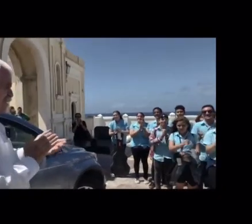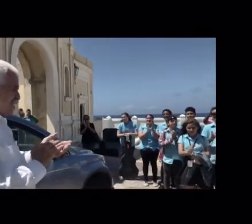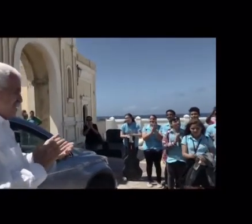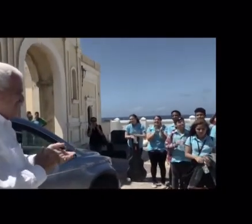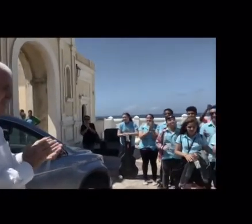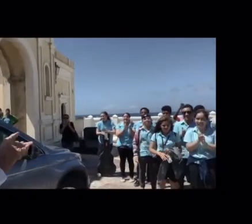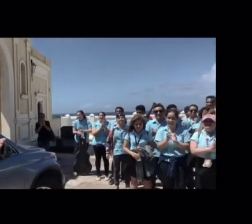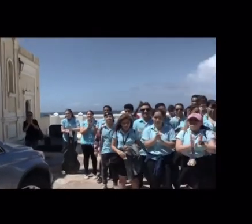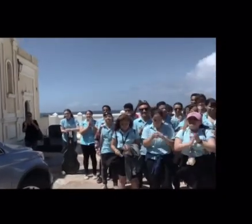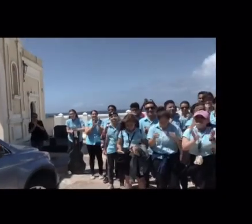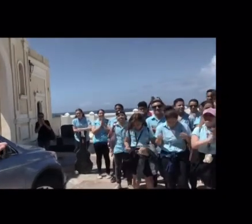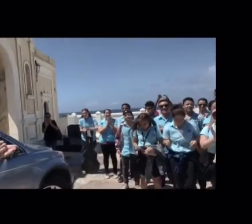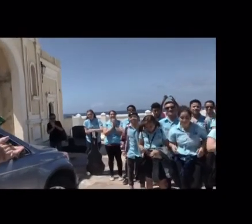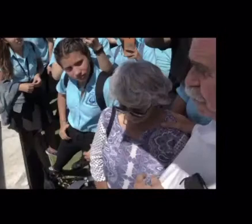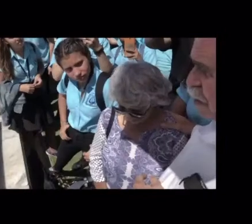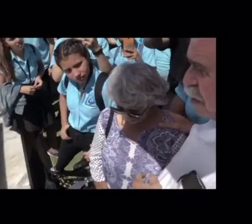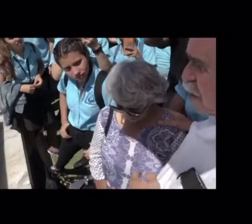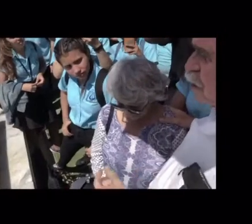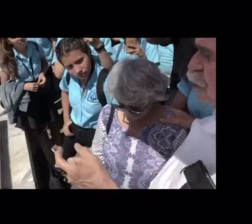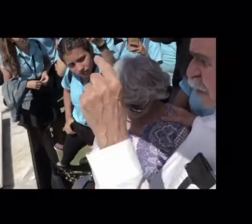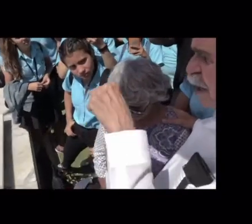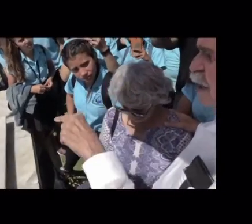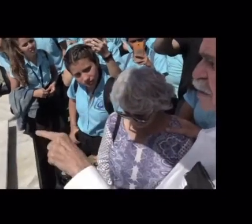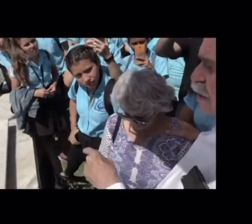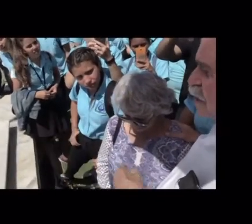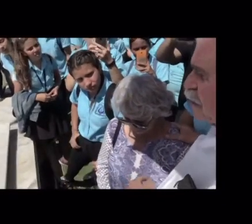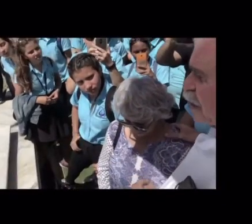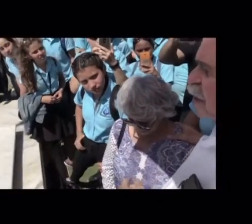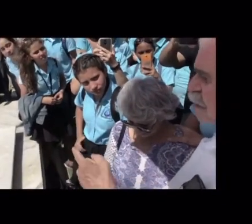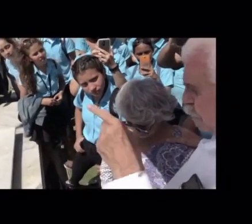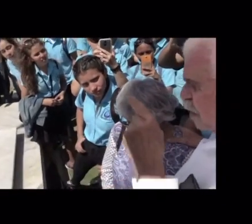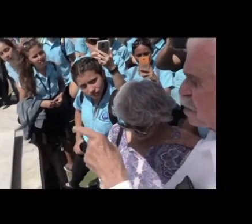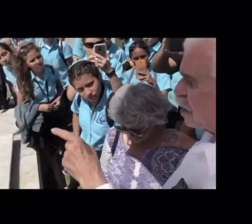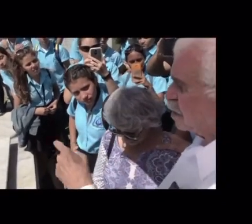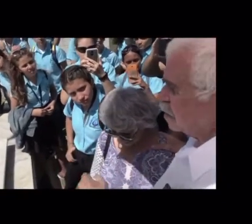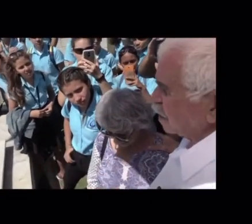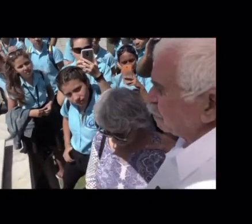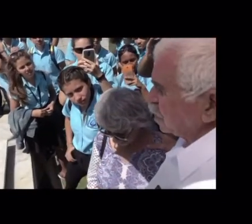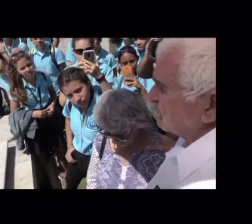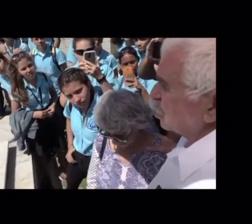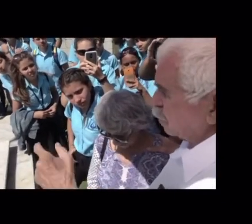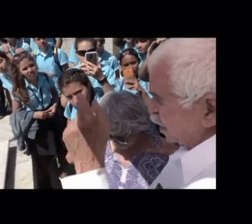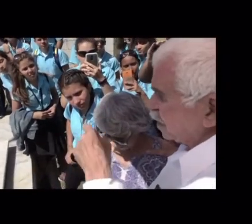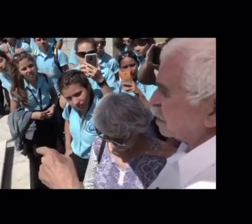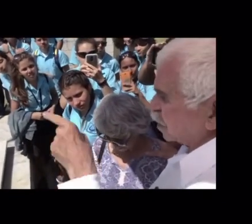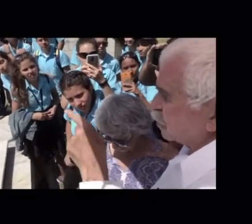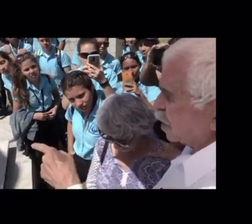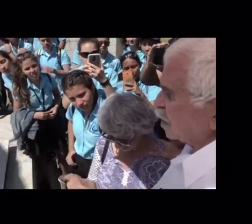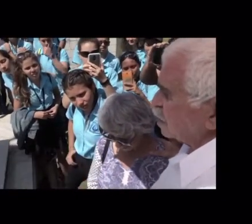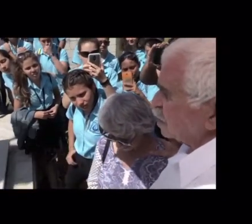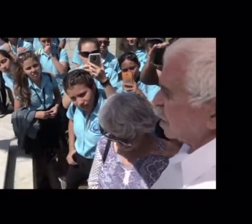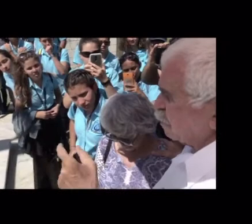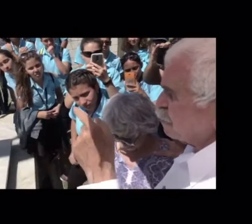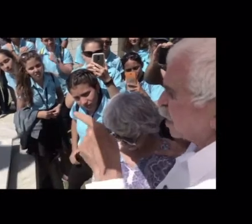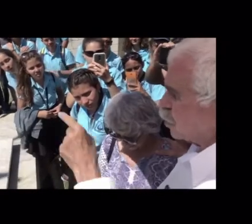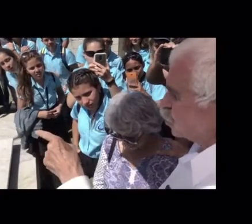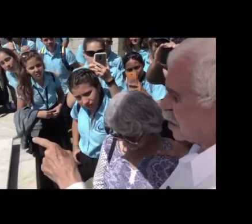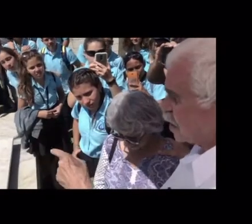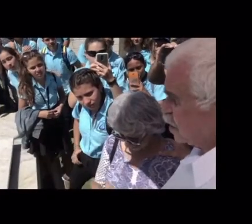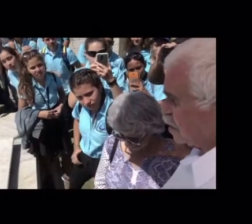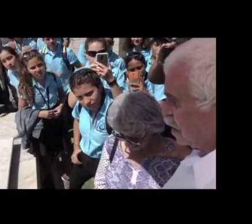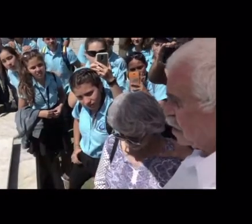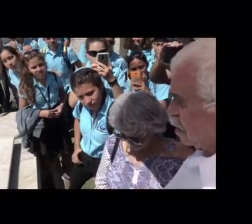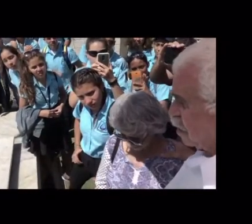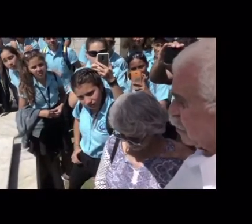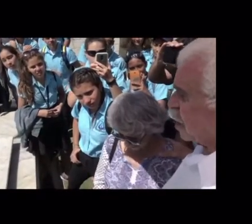Un patriota de verdad. Y si volviera a nacer en esta patria querida, volvería a recorrer la misma